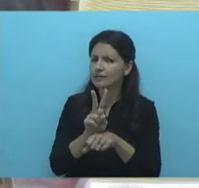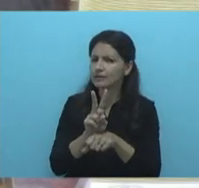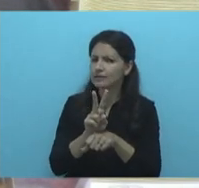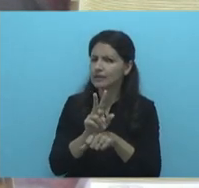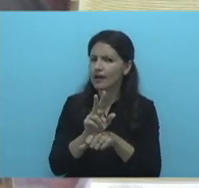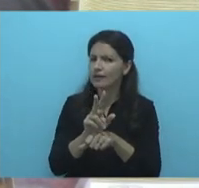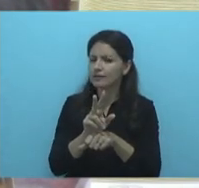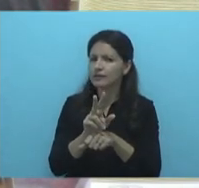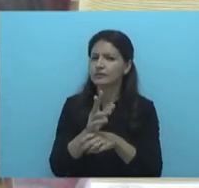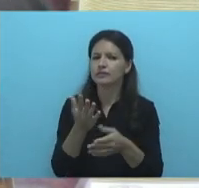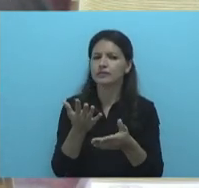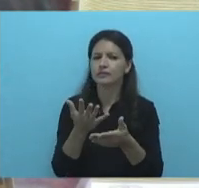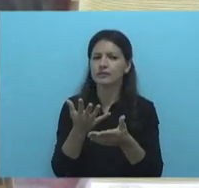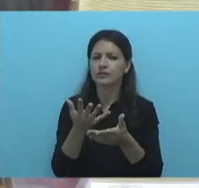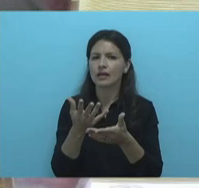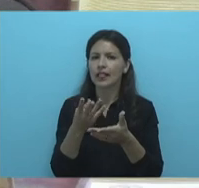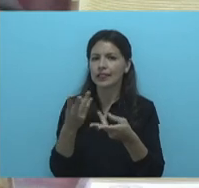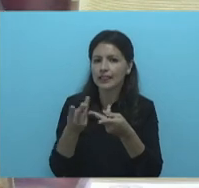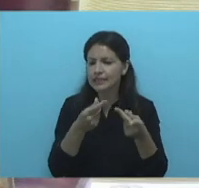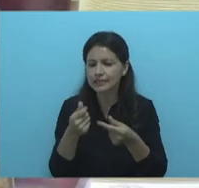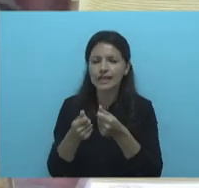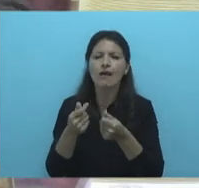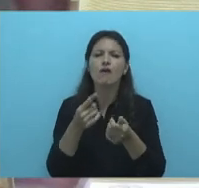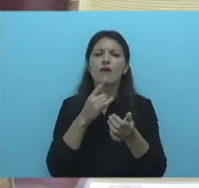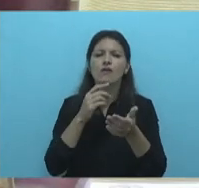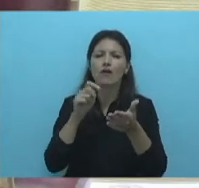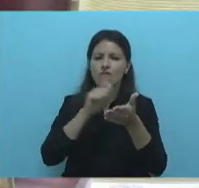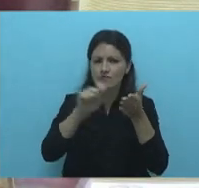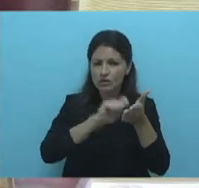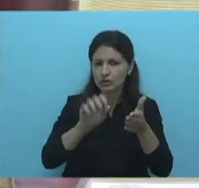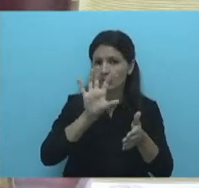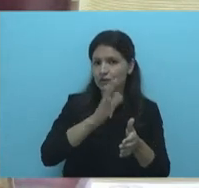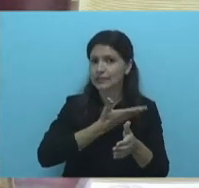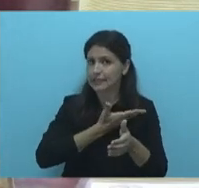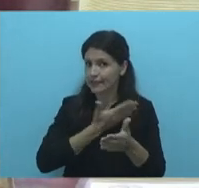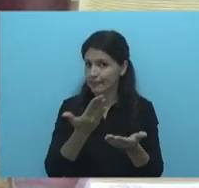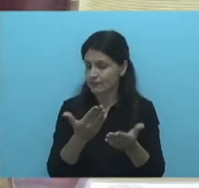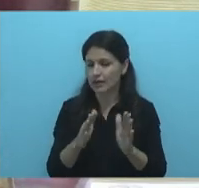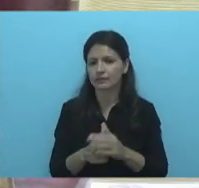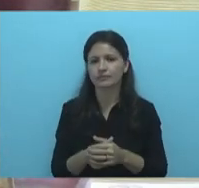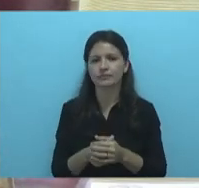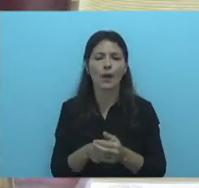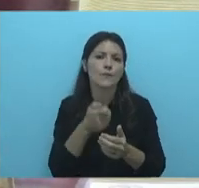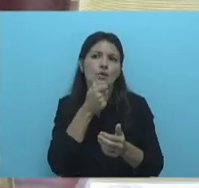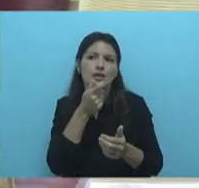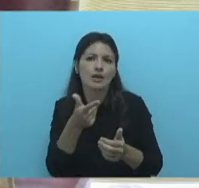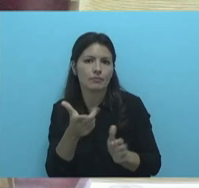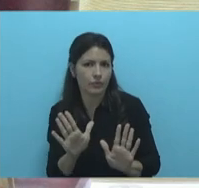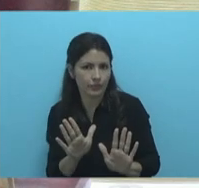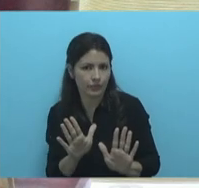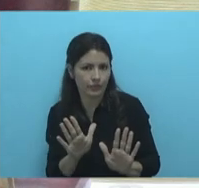y fundamentalmente los activos informáticos que cuenta la provincia. Simplemente para mencionar un